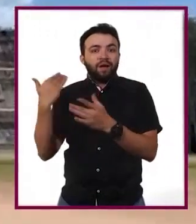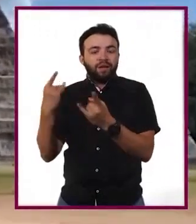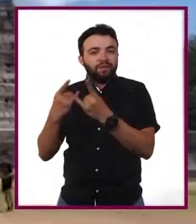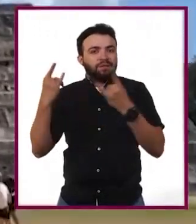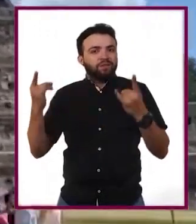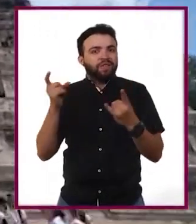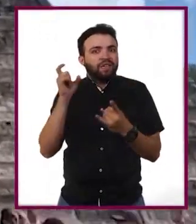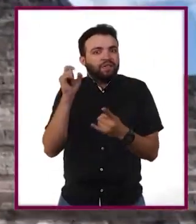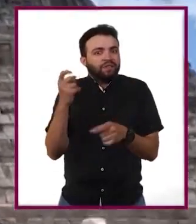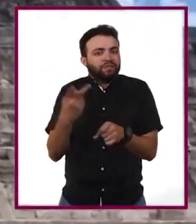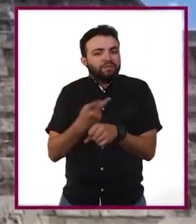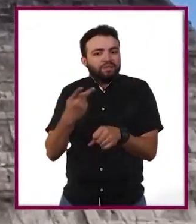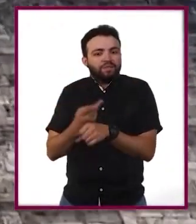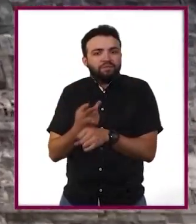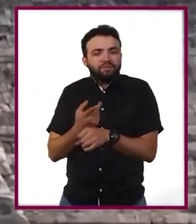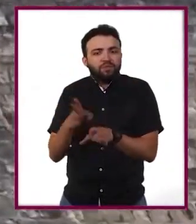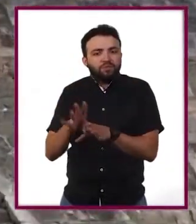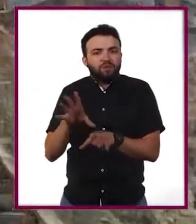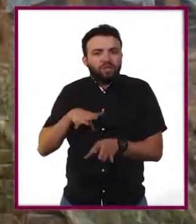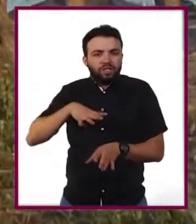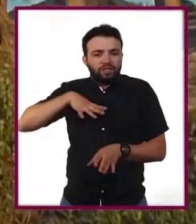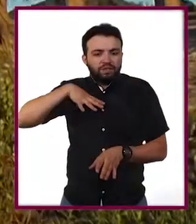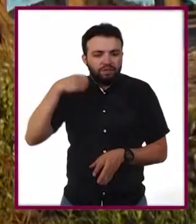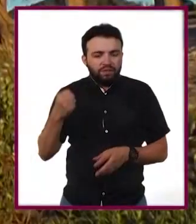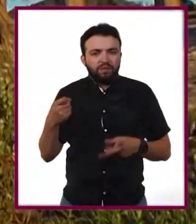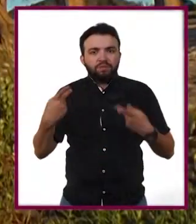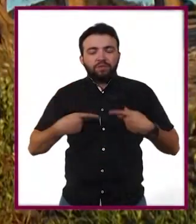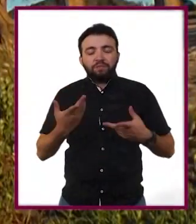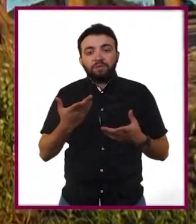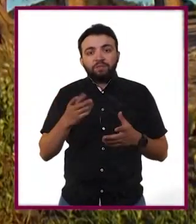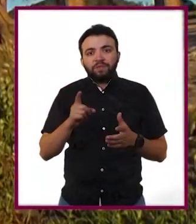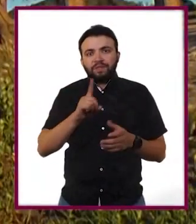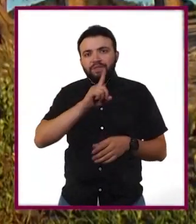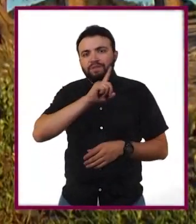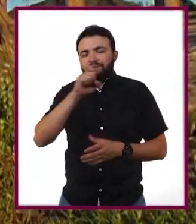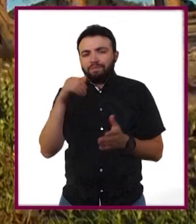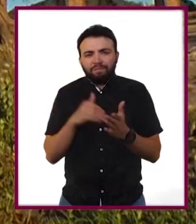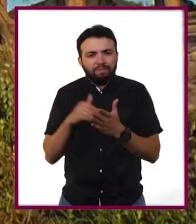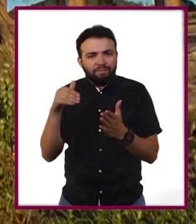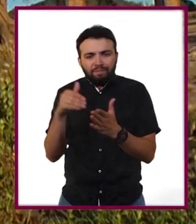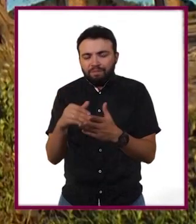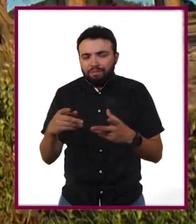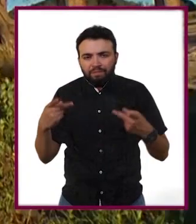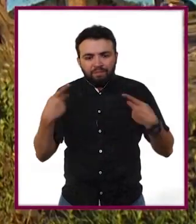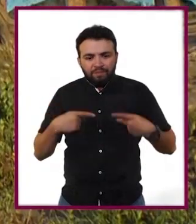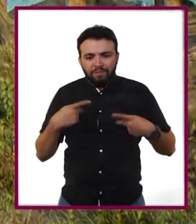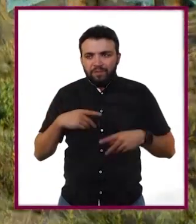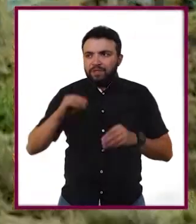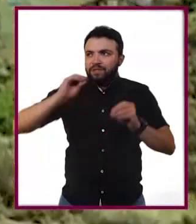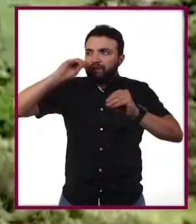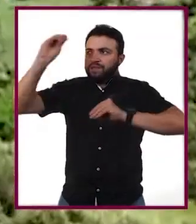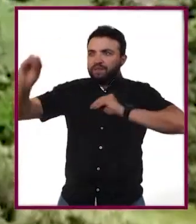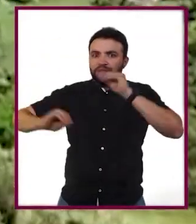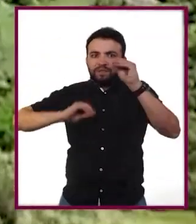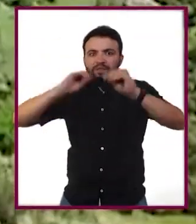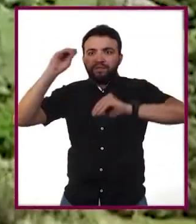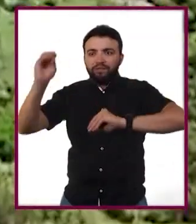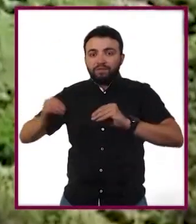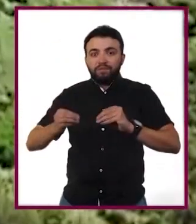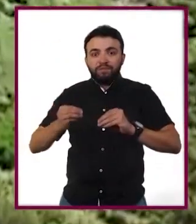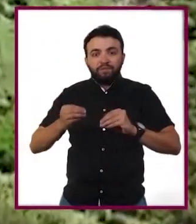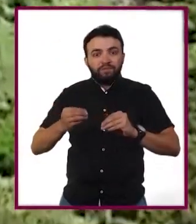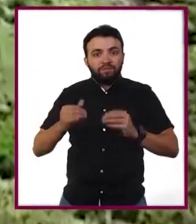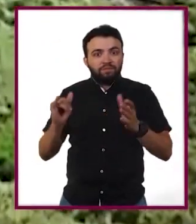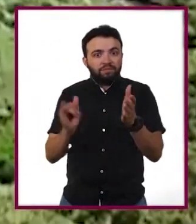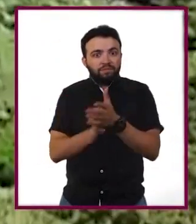esfuerzo de personas, en el caso del acueducto, de cientos de personas en la construcción de una obra como esta. Es una obra